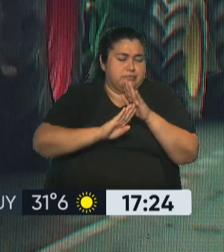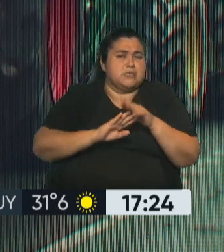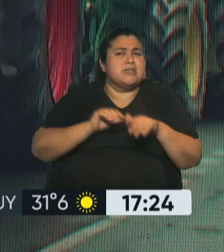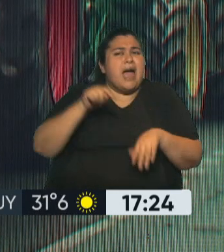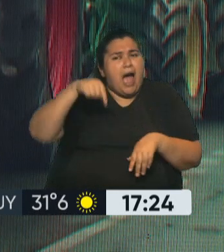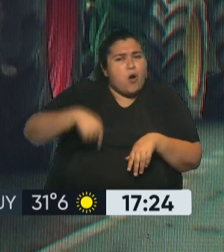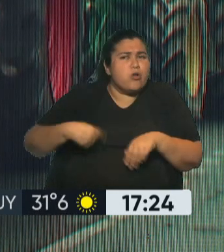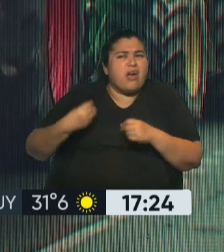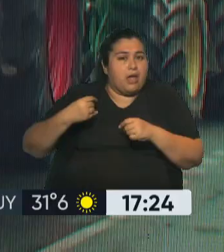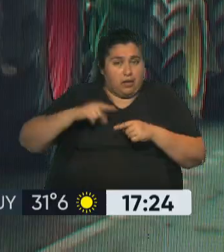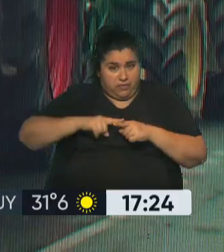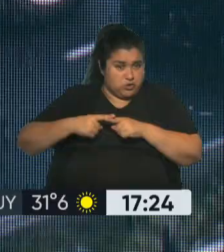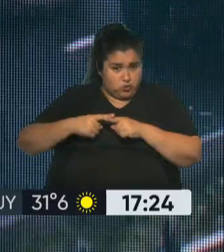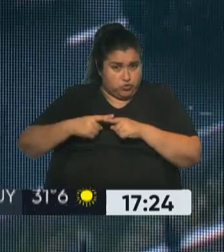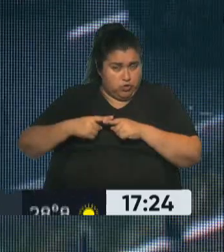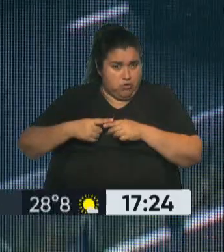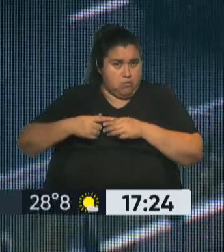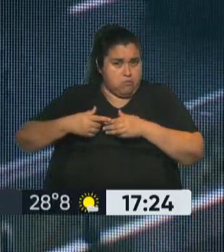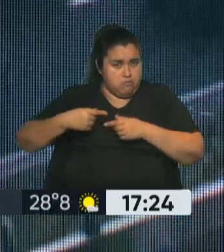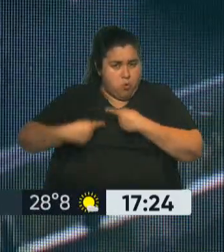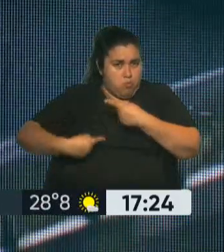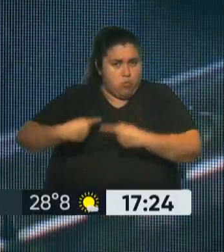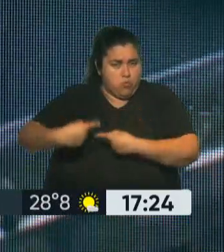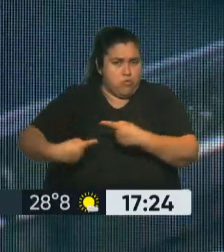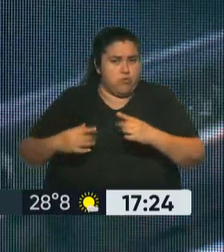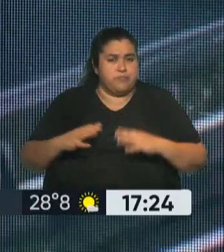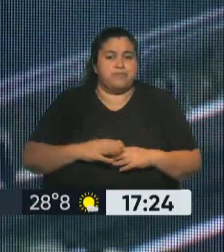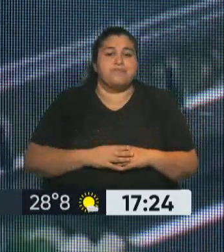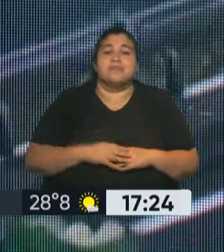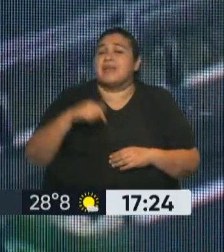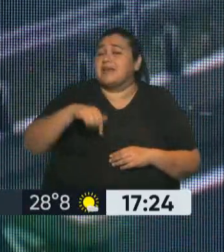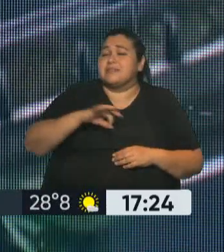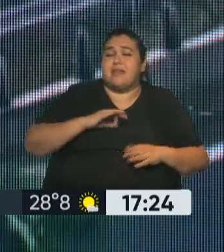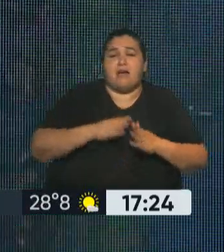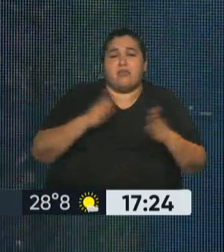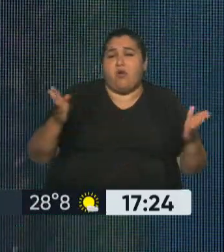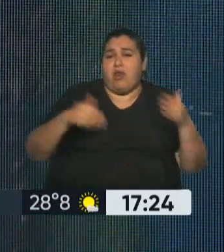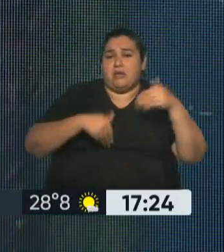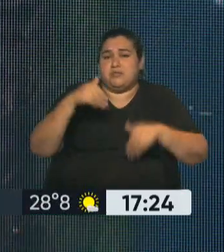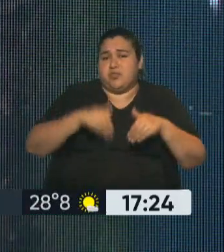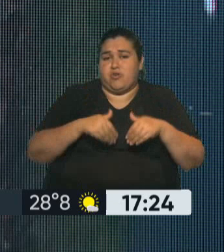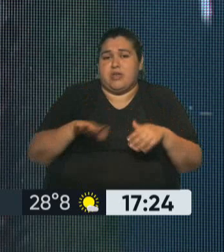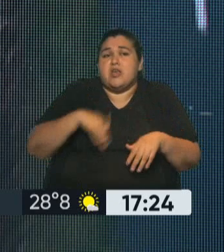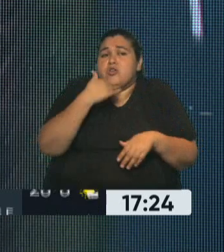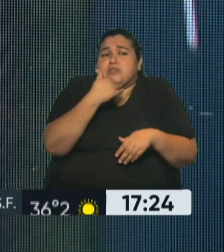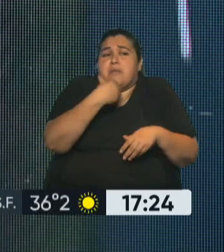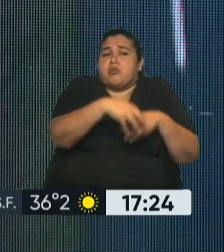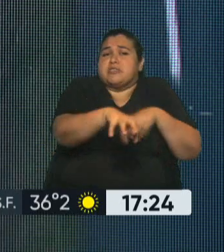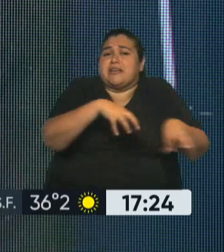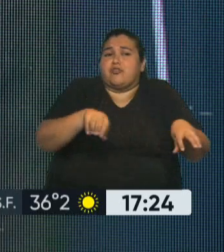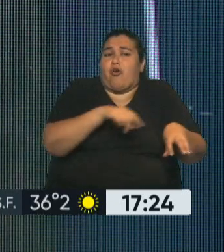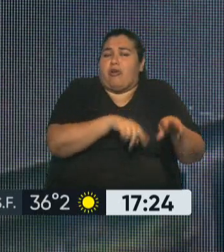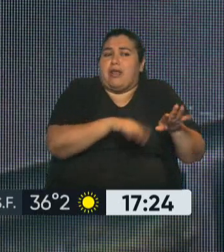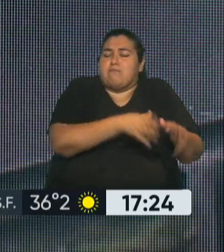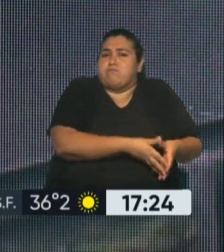poniendo en discusión? Bueno, estamos en un año, como te decía, de elecciones. No creo que, digamos, estos sectores sean aún mayoritarios